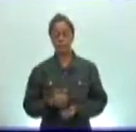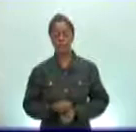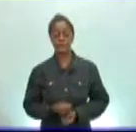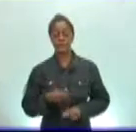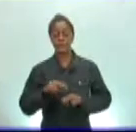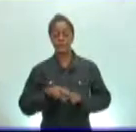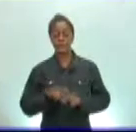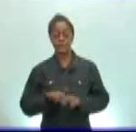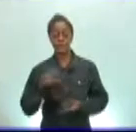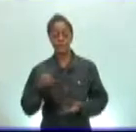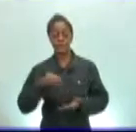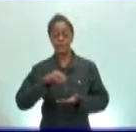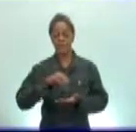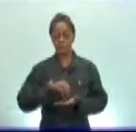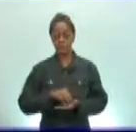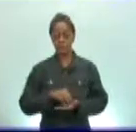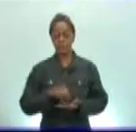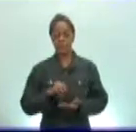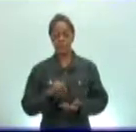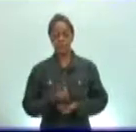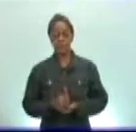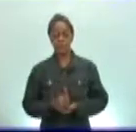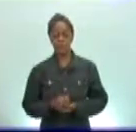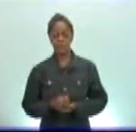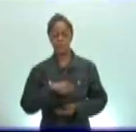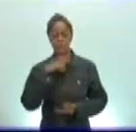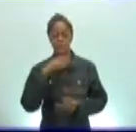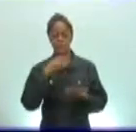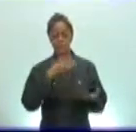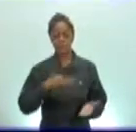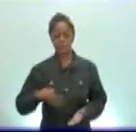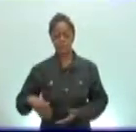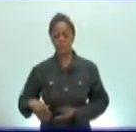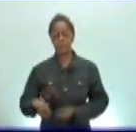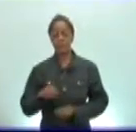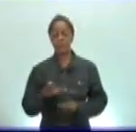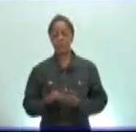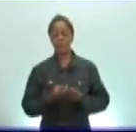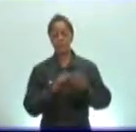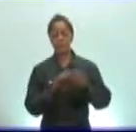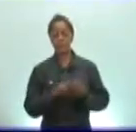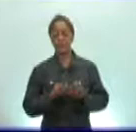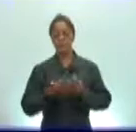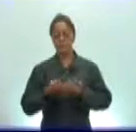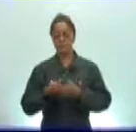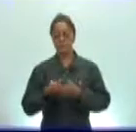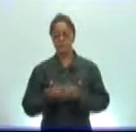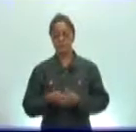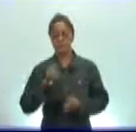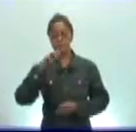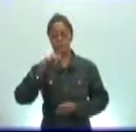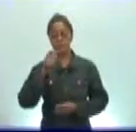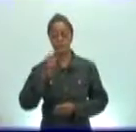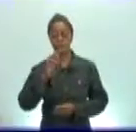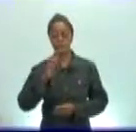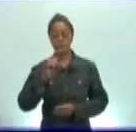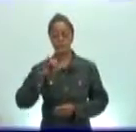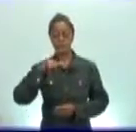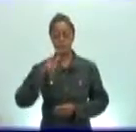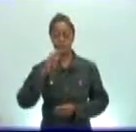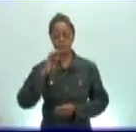que fue el lugar donde cayó asesinado el líder portuario Aracelio